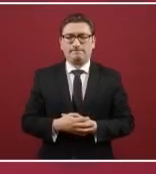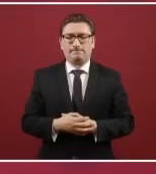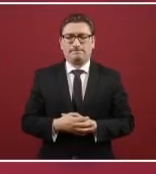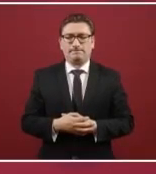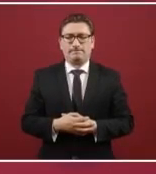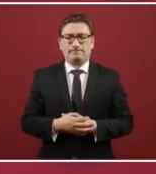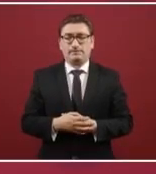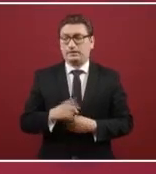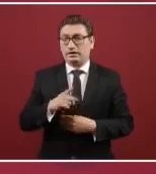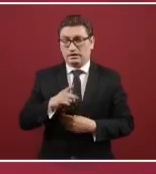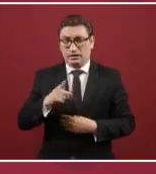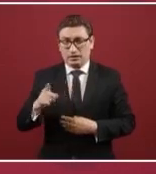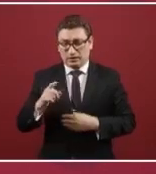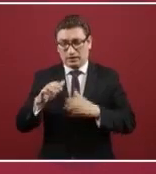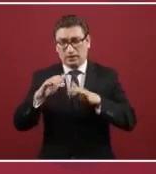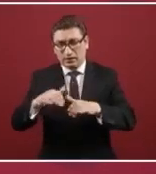la carrera magisterial